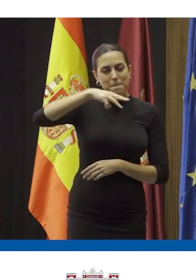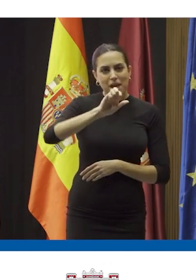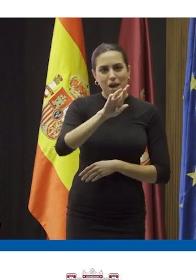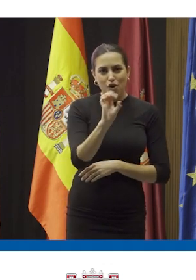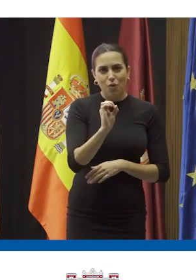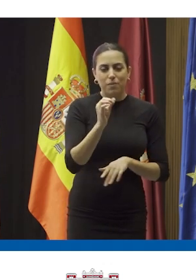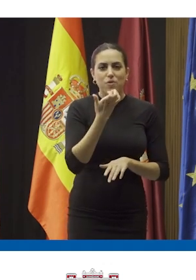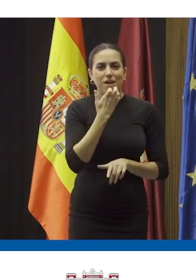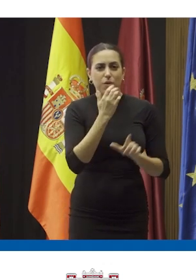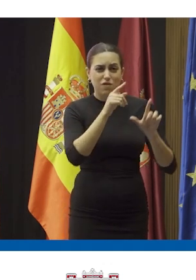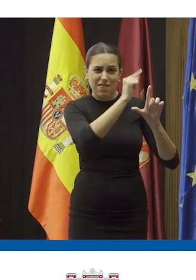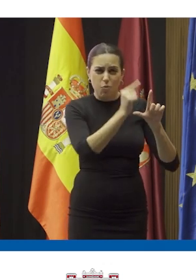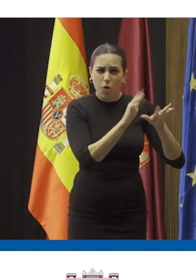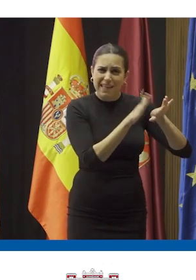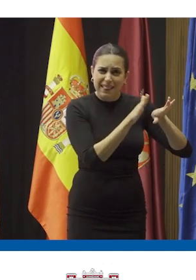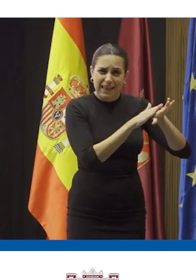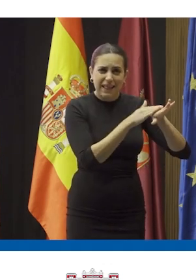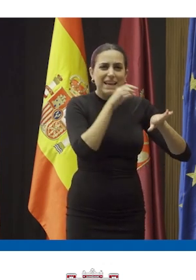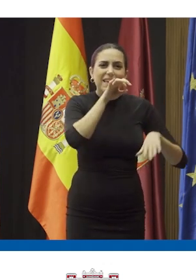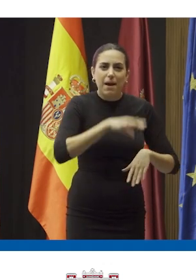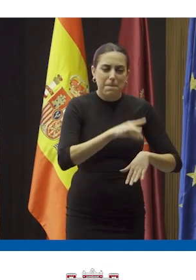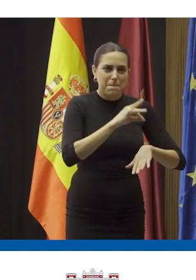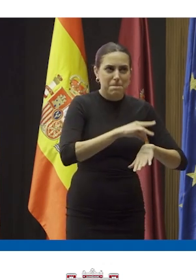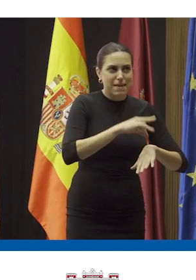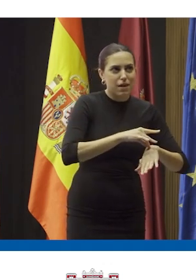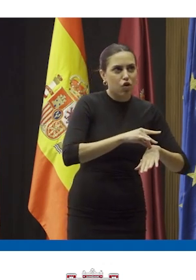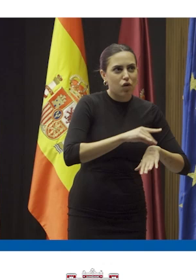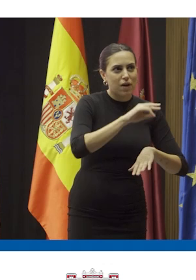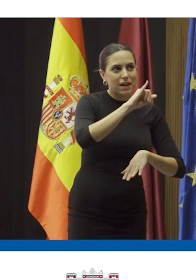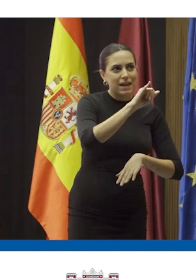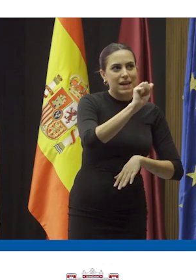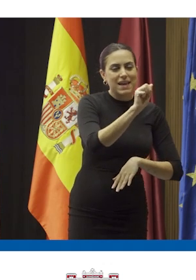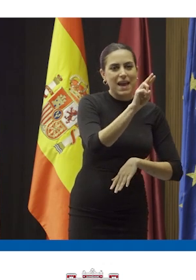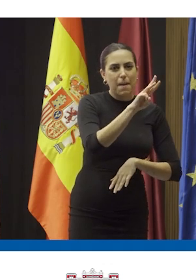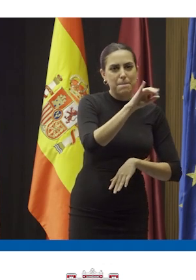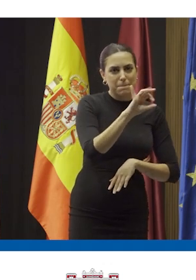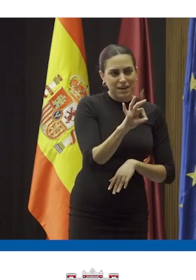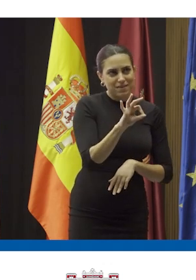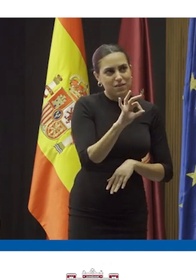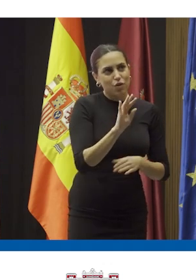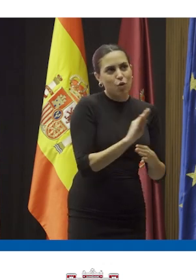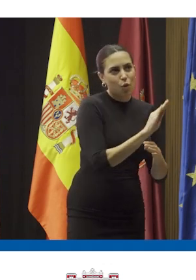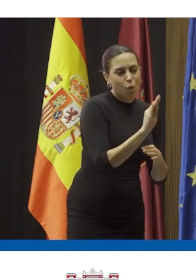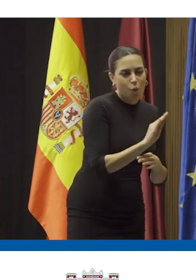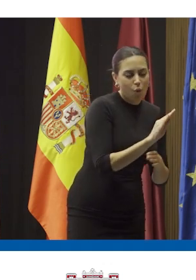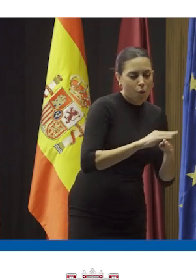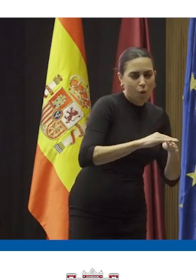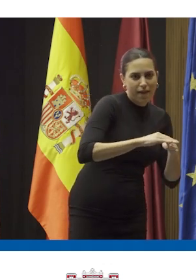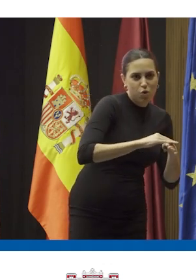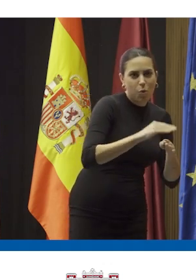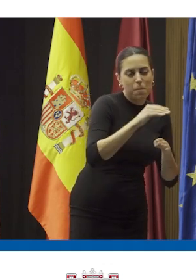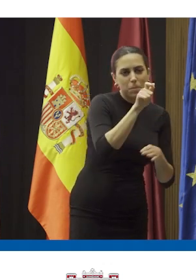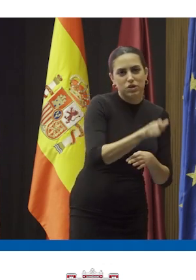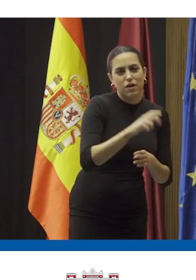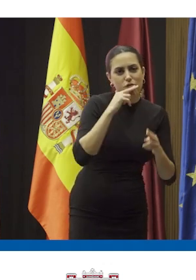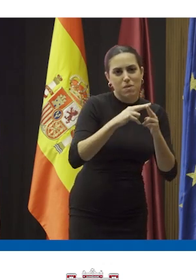izquierda está el médico Iapis curando a Eneas. Eneas pudo huir de la Troya destruida